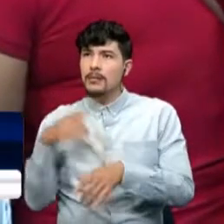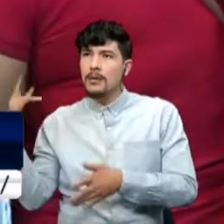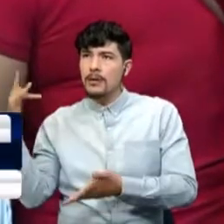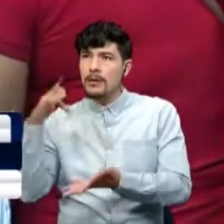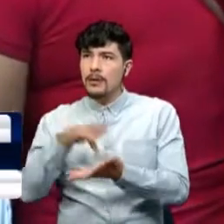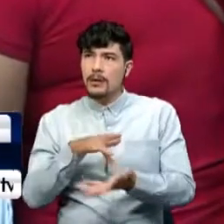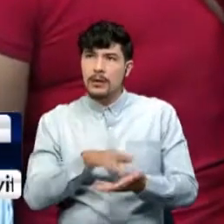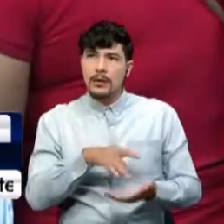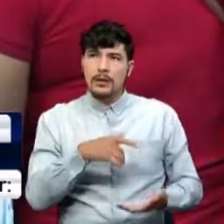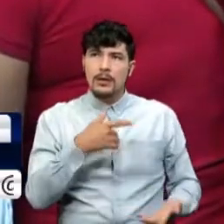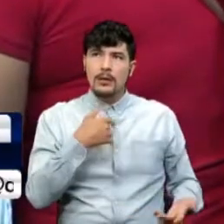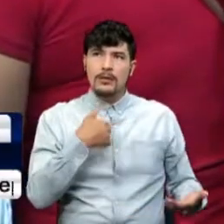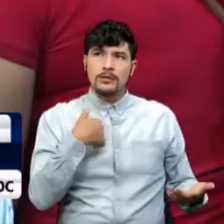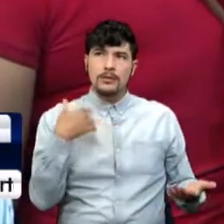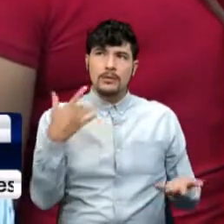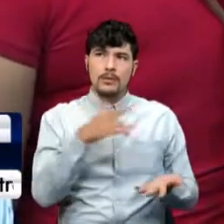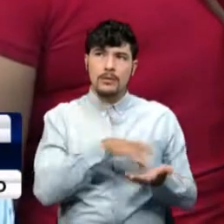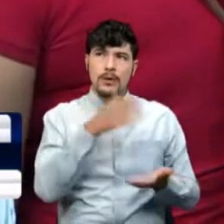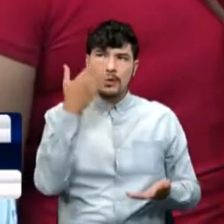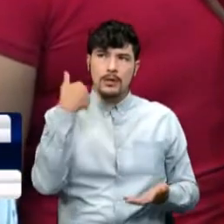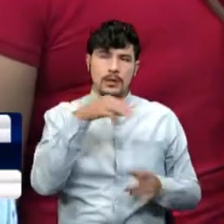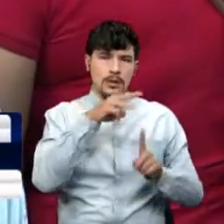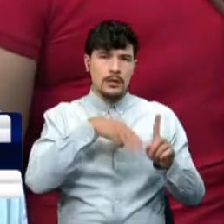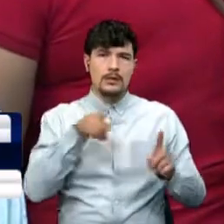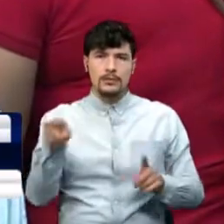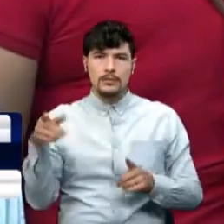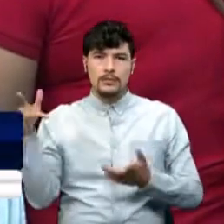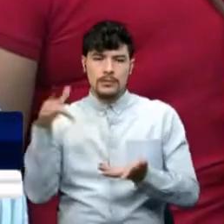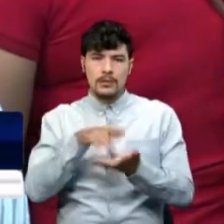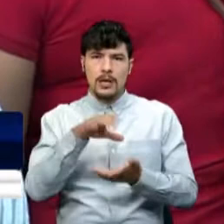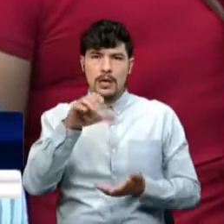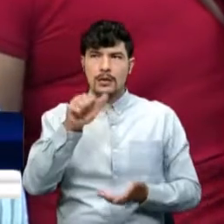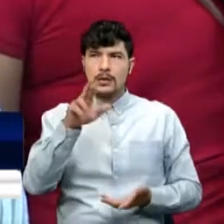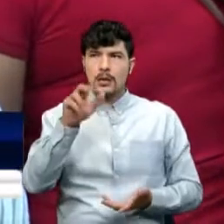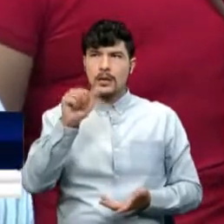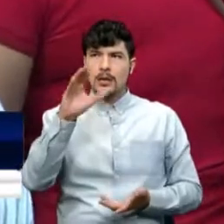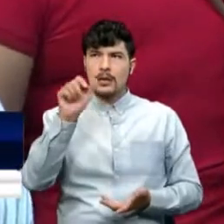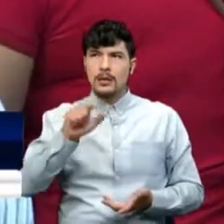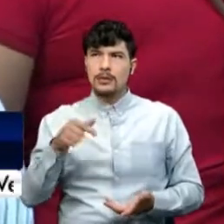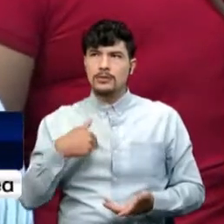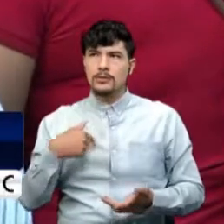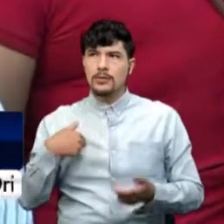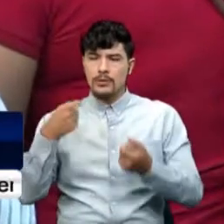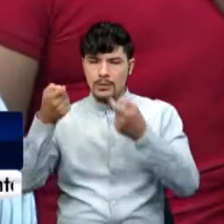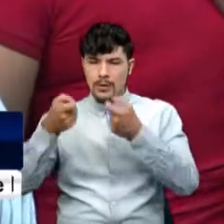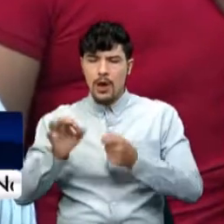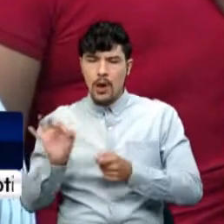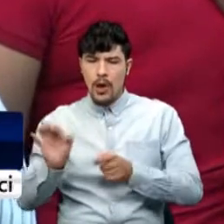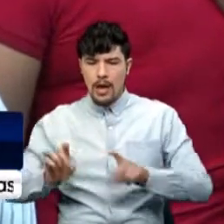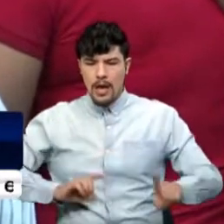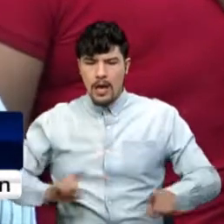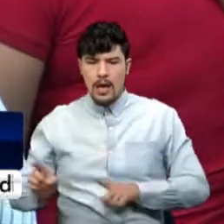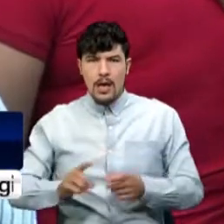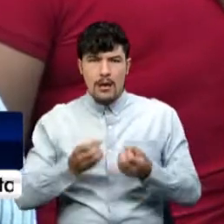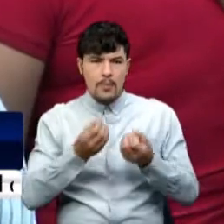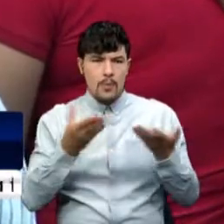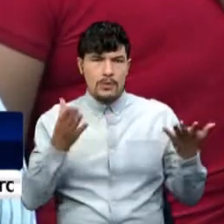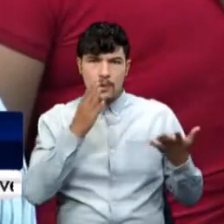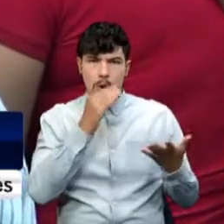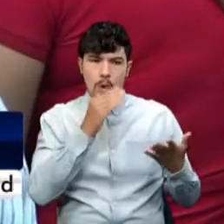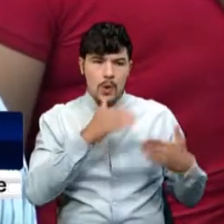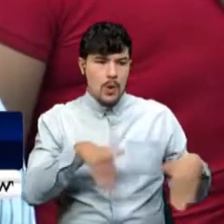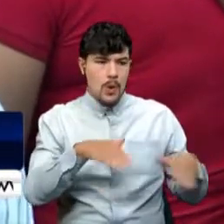Hace 3 meses de Caracas. ¿Contador o administrador? El alto índice de desempleo